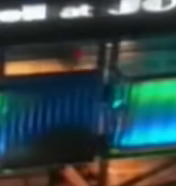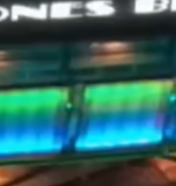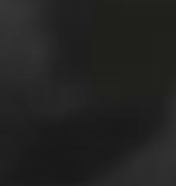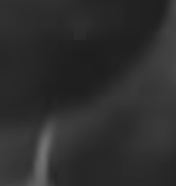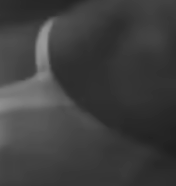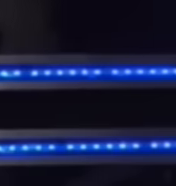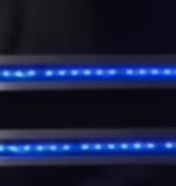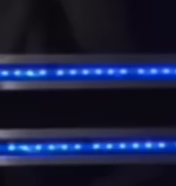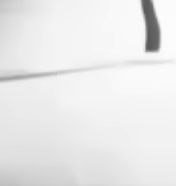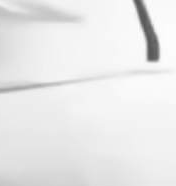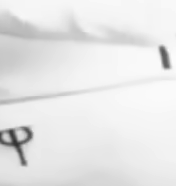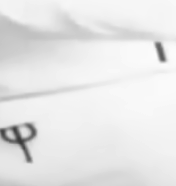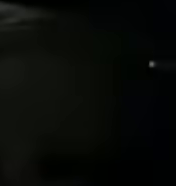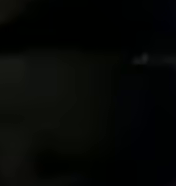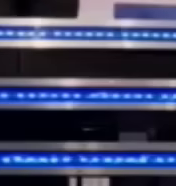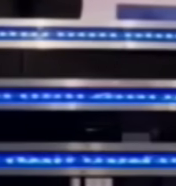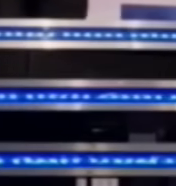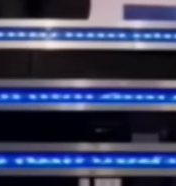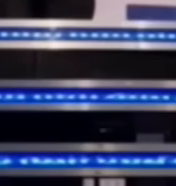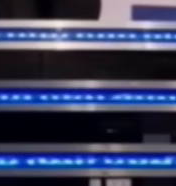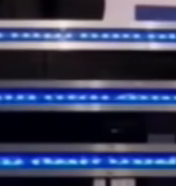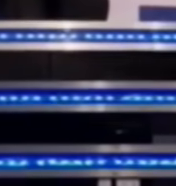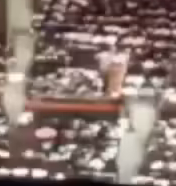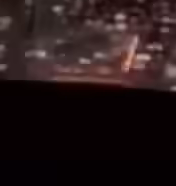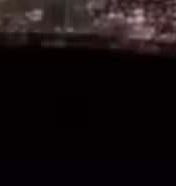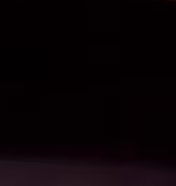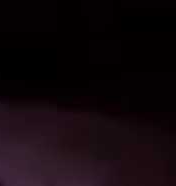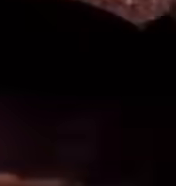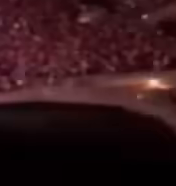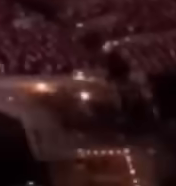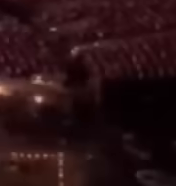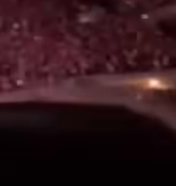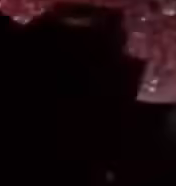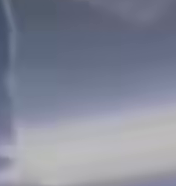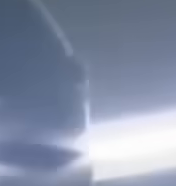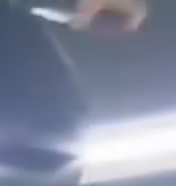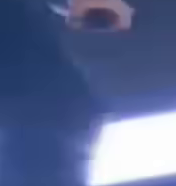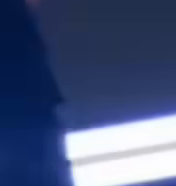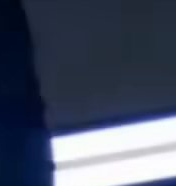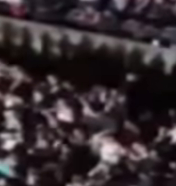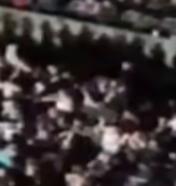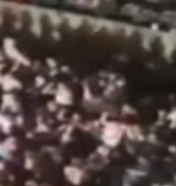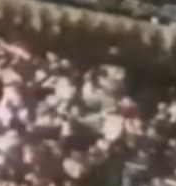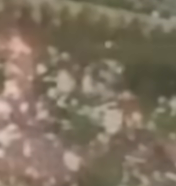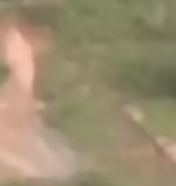será un remix del clásico It's My Life. No se lo pueden perder.